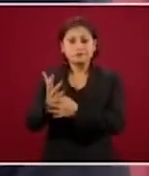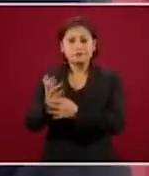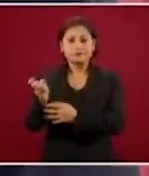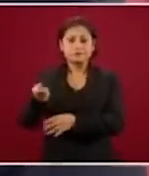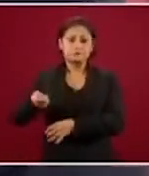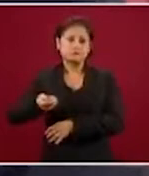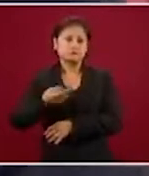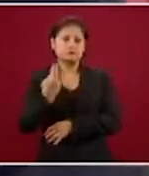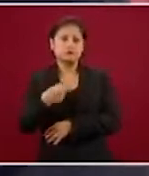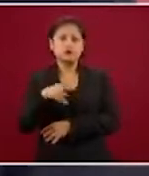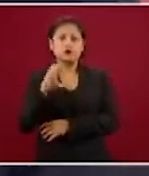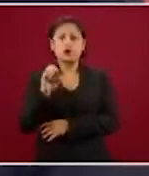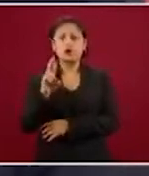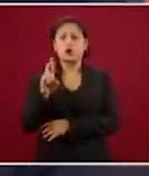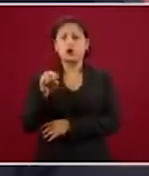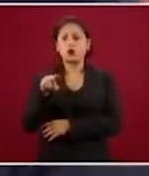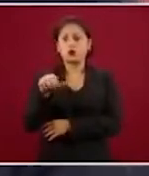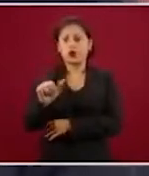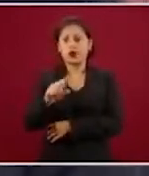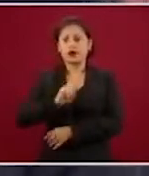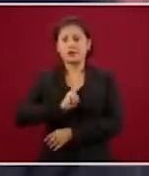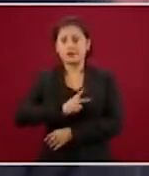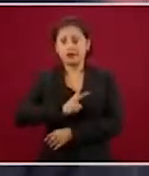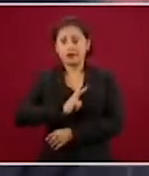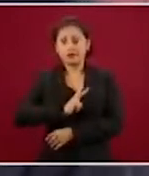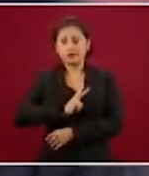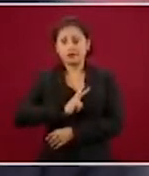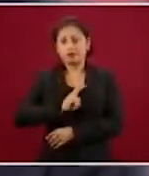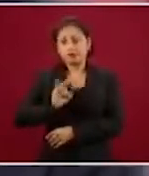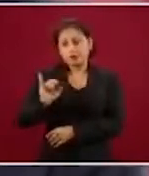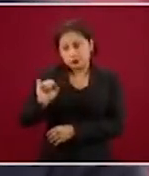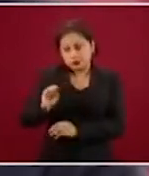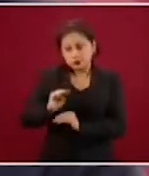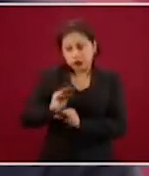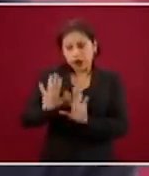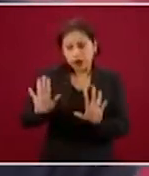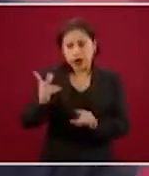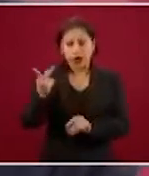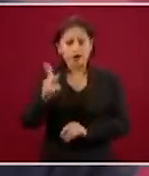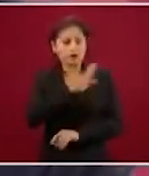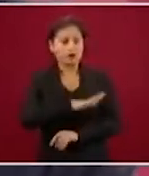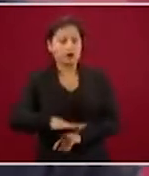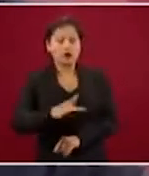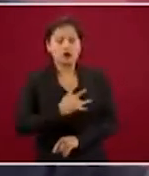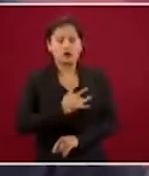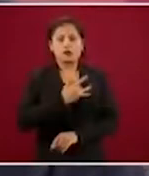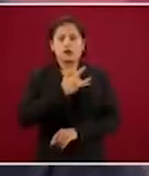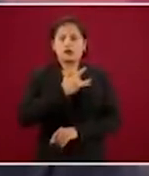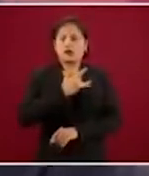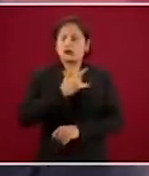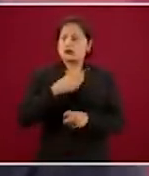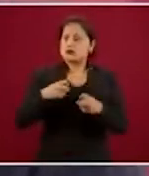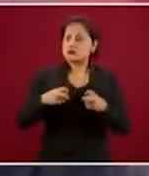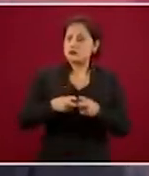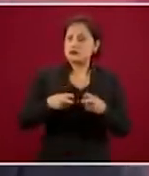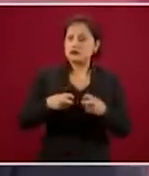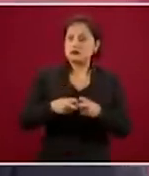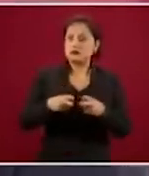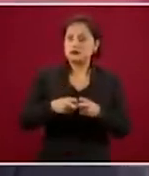Sin embargo, pues inquieta, bueno, tan es así que